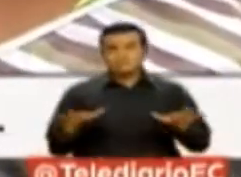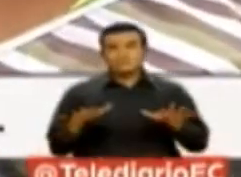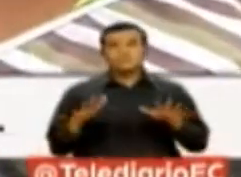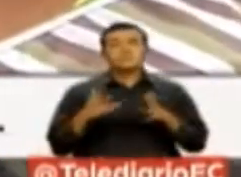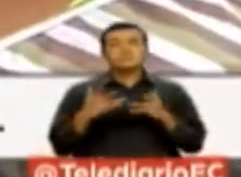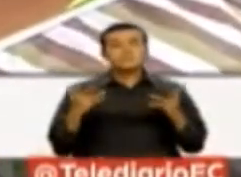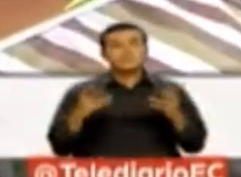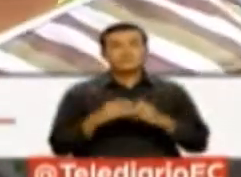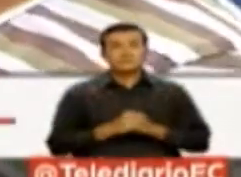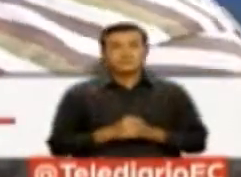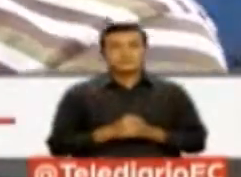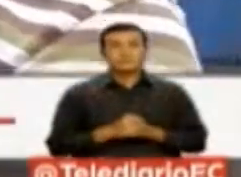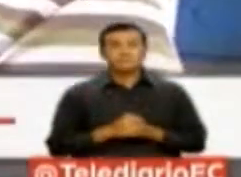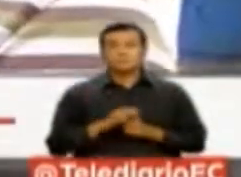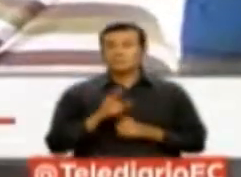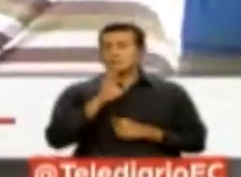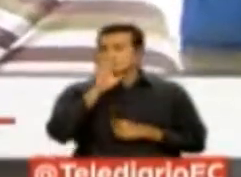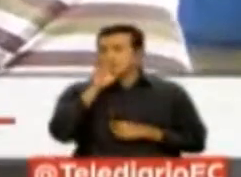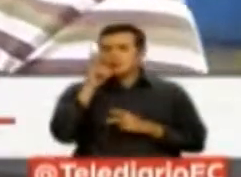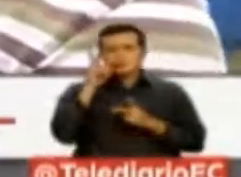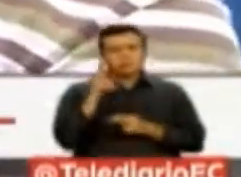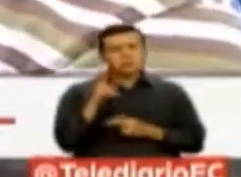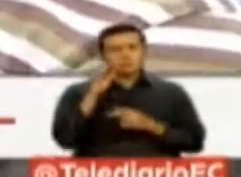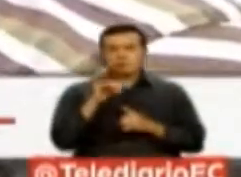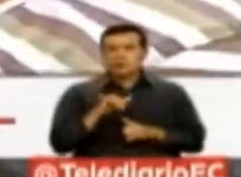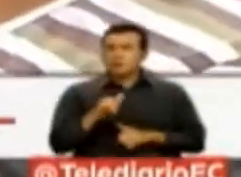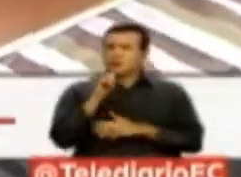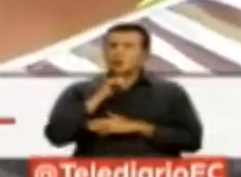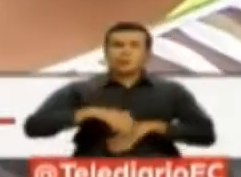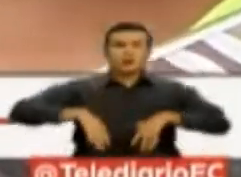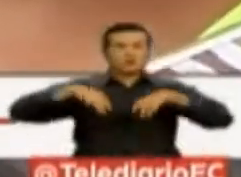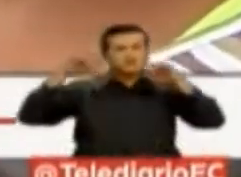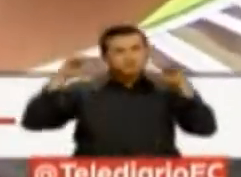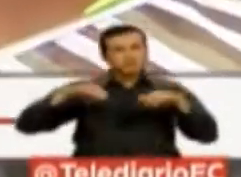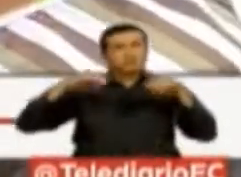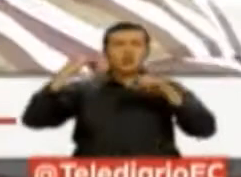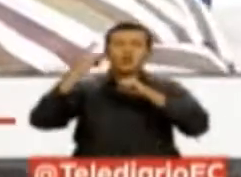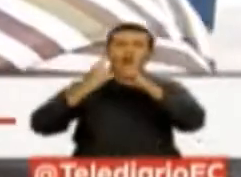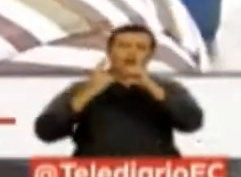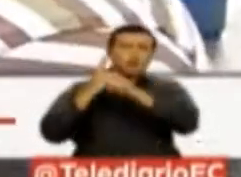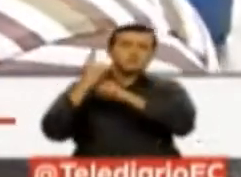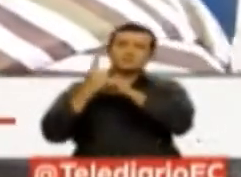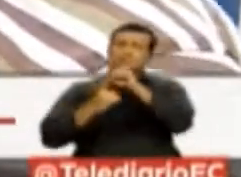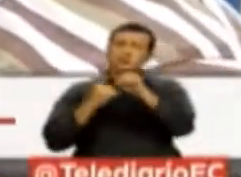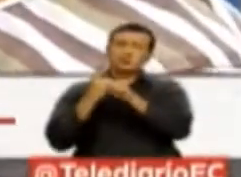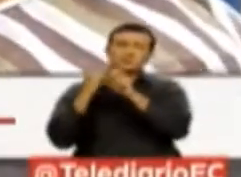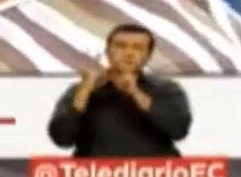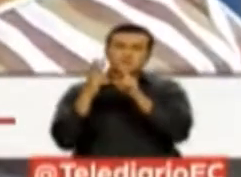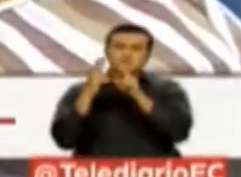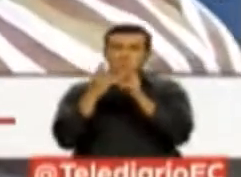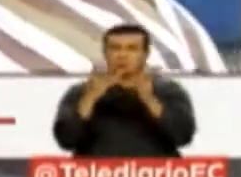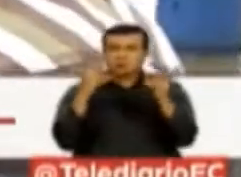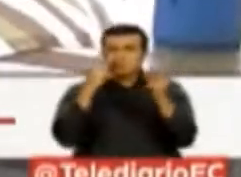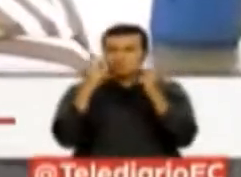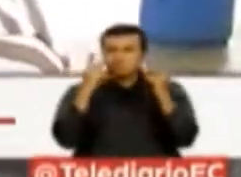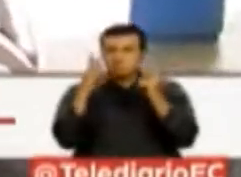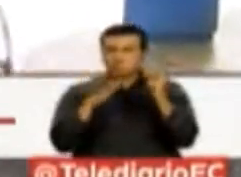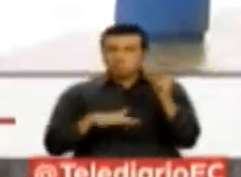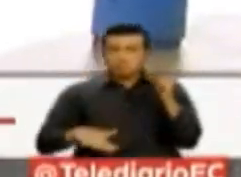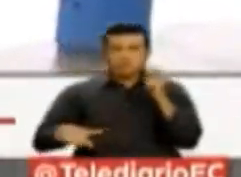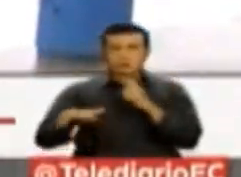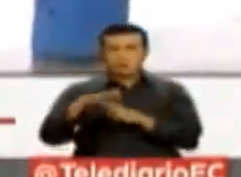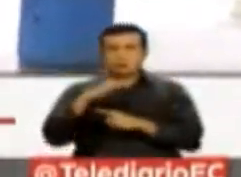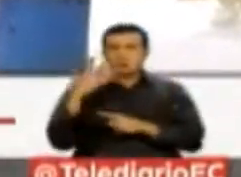verdad que esto es cada invierno todos los inviernos esto como usted puede apreciar ver esto